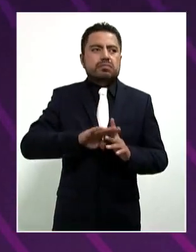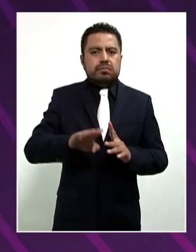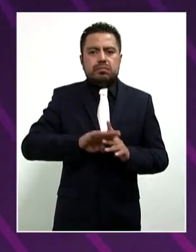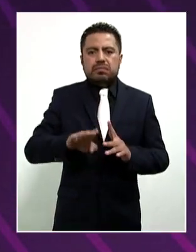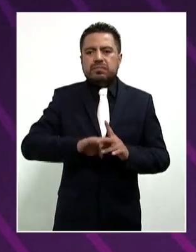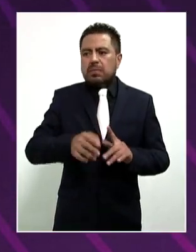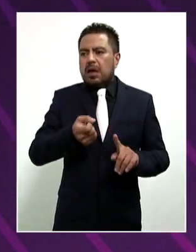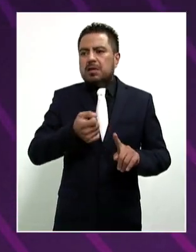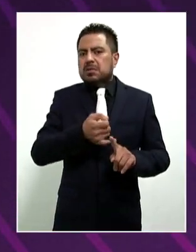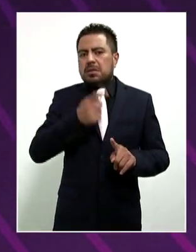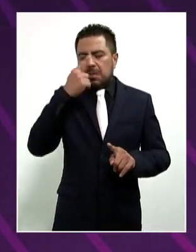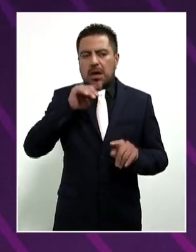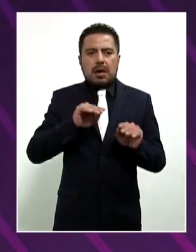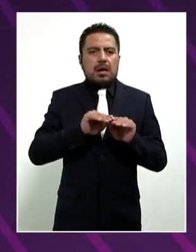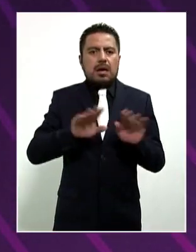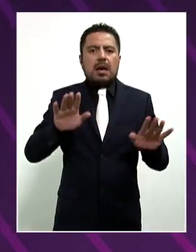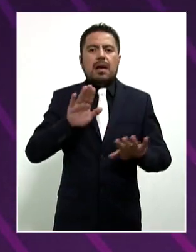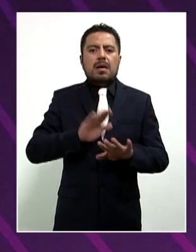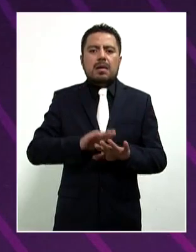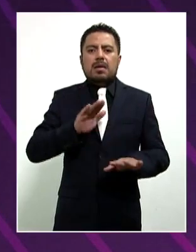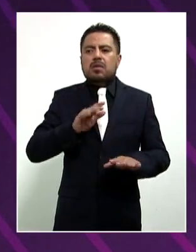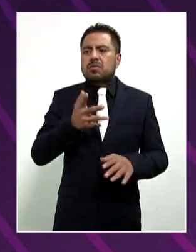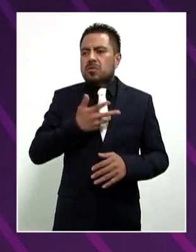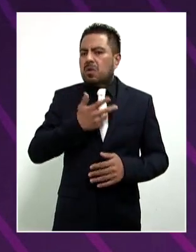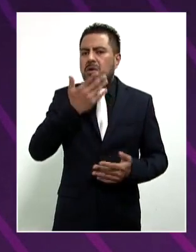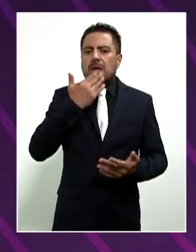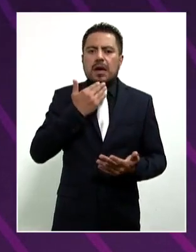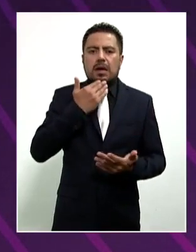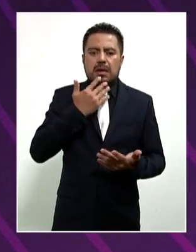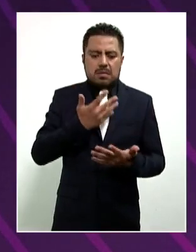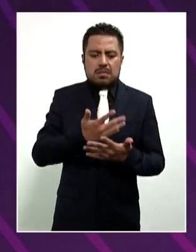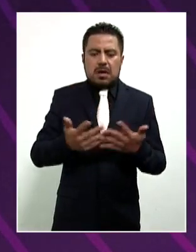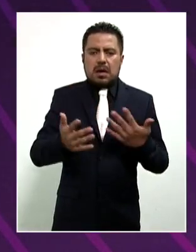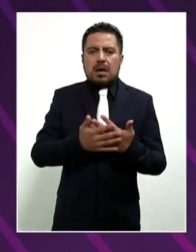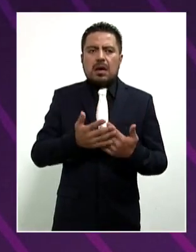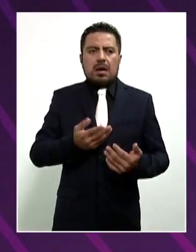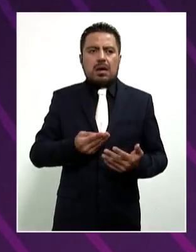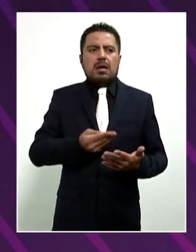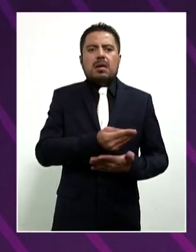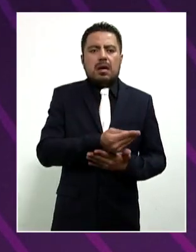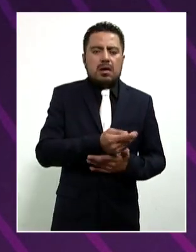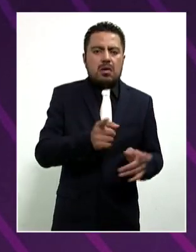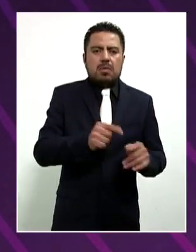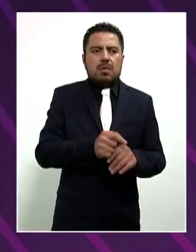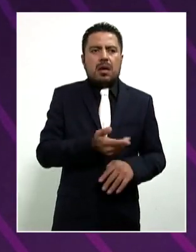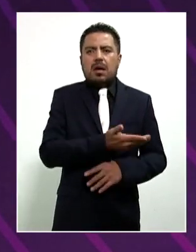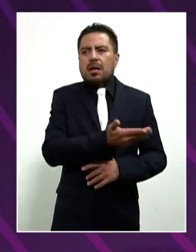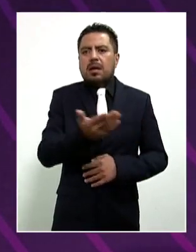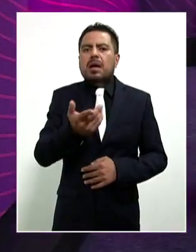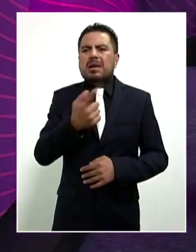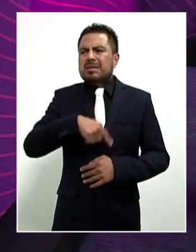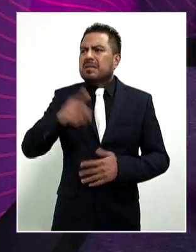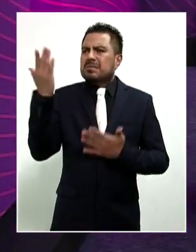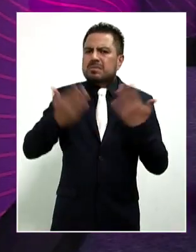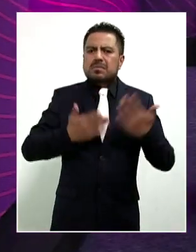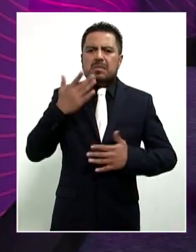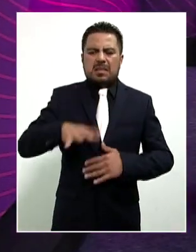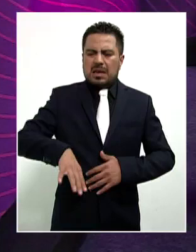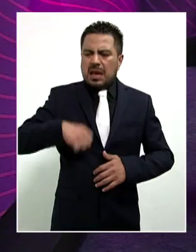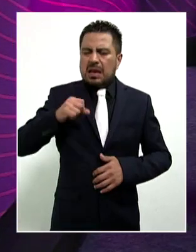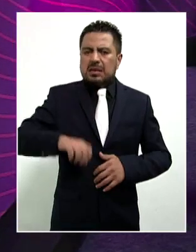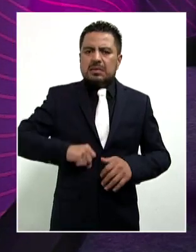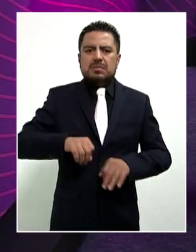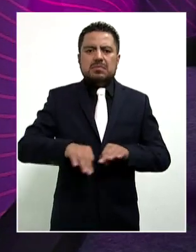y los migrantes también, para ser muy claro, no están con la mano extendida. Acá vienen con las ganas de trabajar, con las ganas de